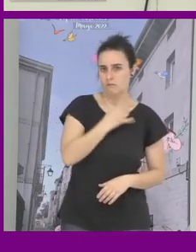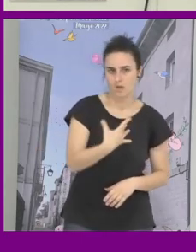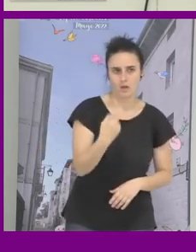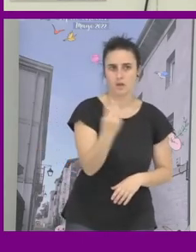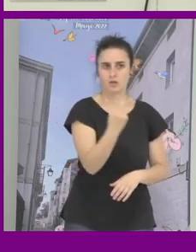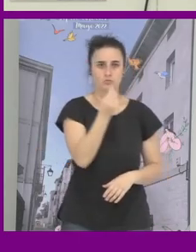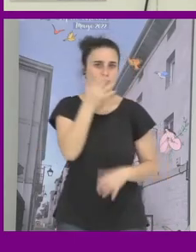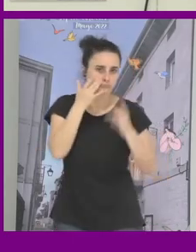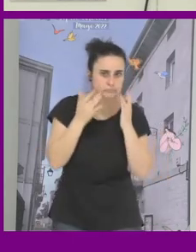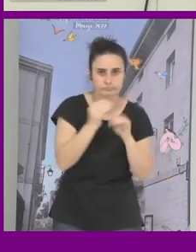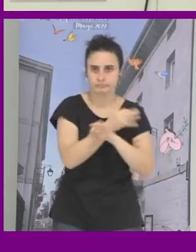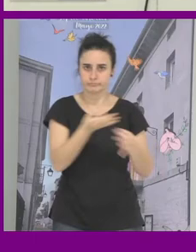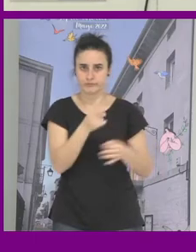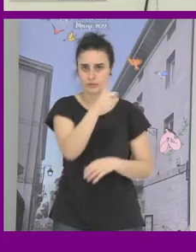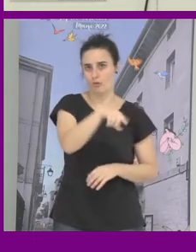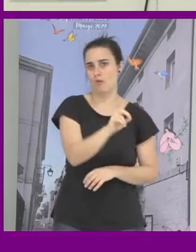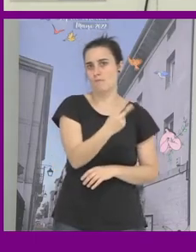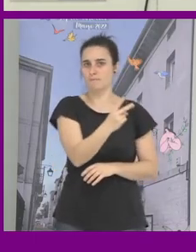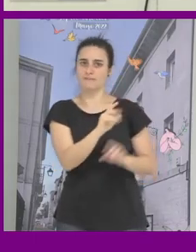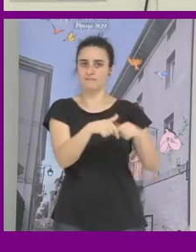eta bar, ez? Orduan...